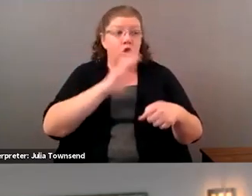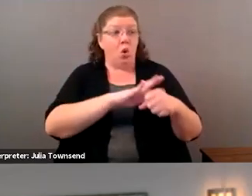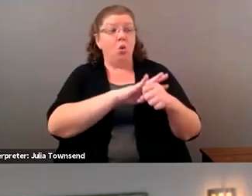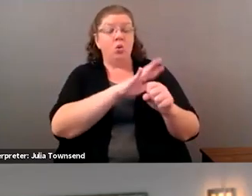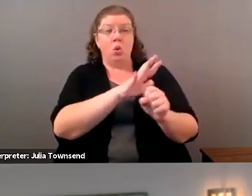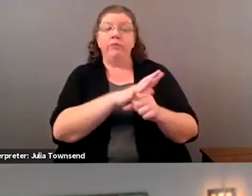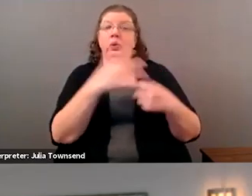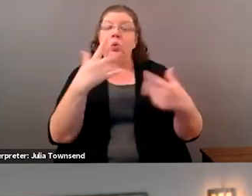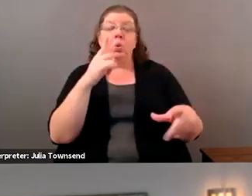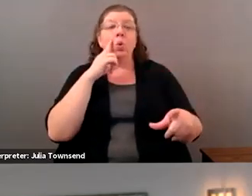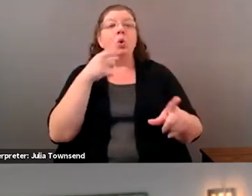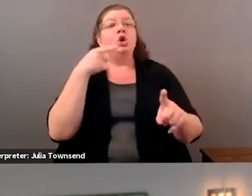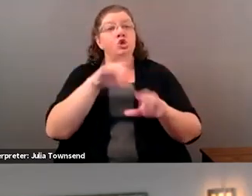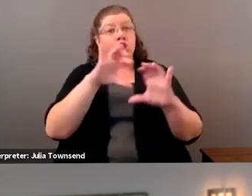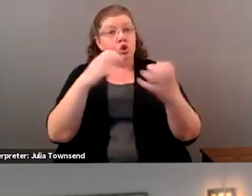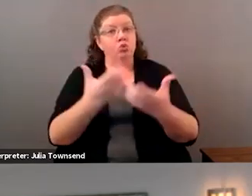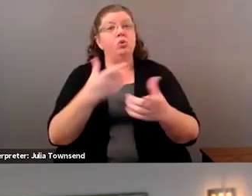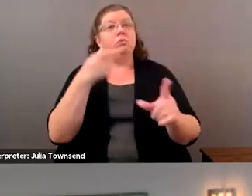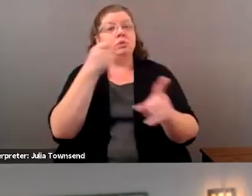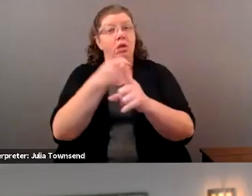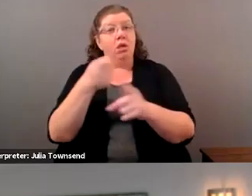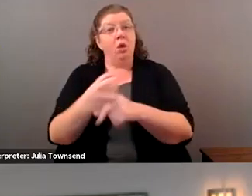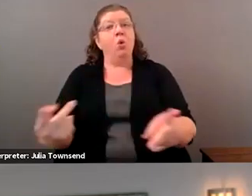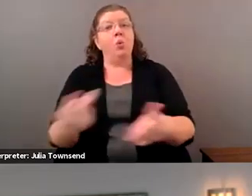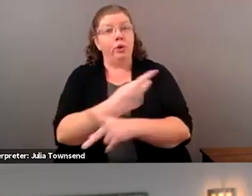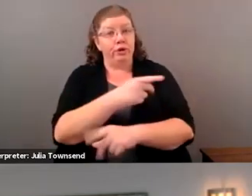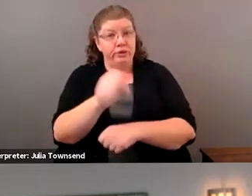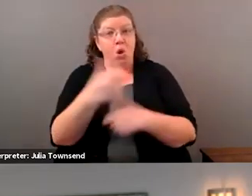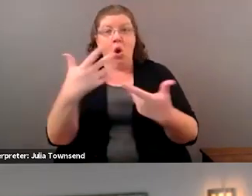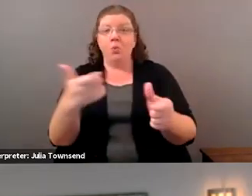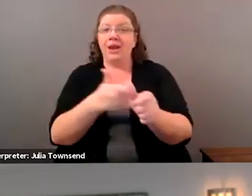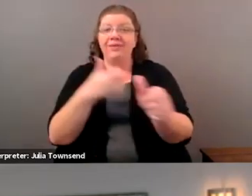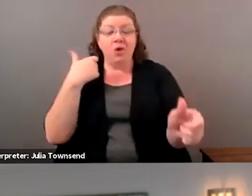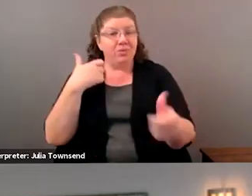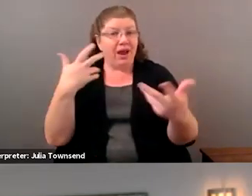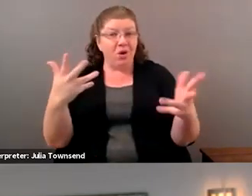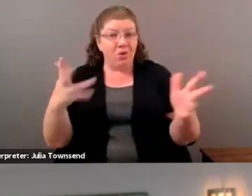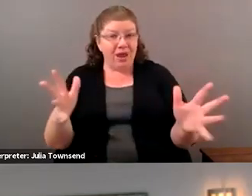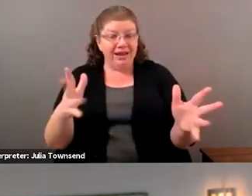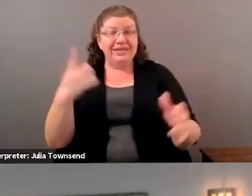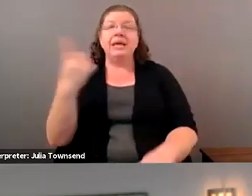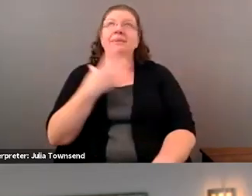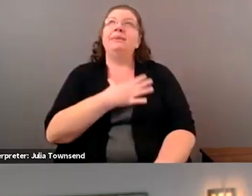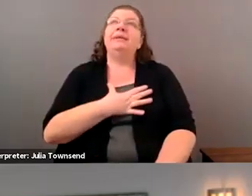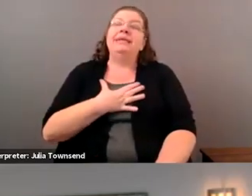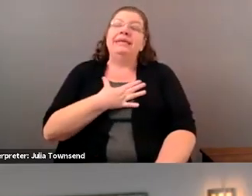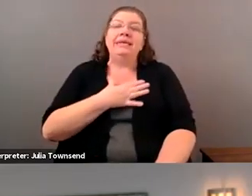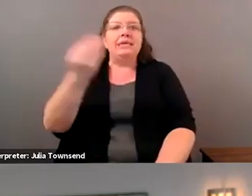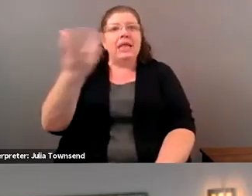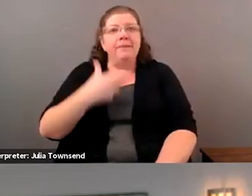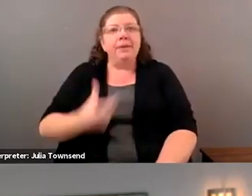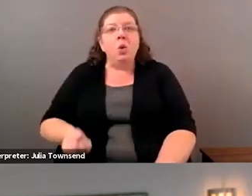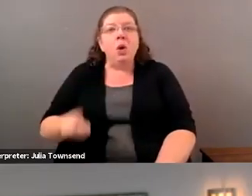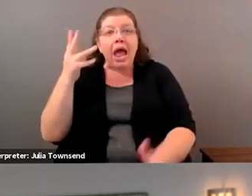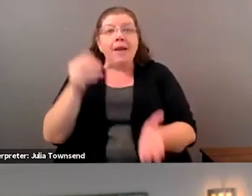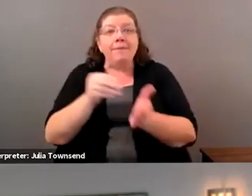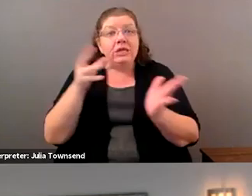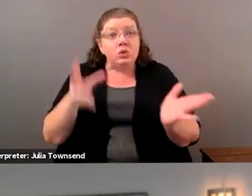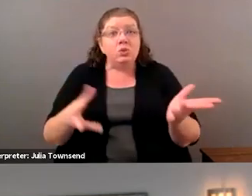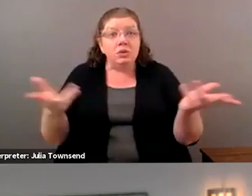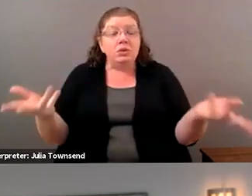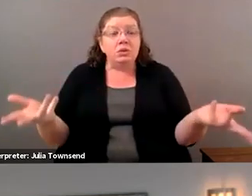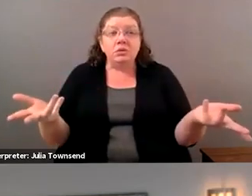el cover ha afectado a algunos grupos es más que ya se encontraban atrasados pero alguien por favor déjeme saber a cuántos niños son y